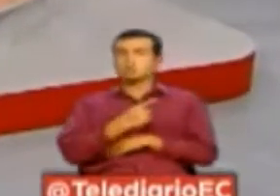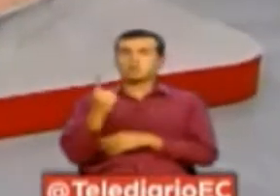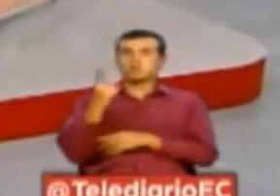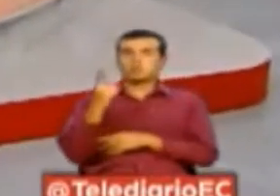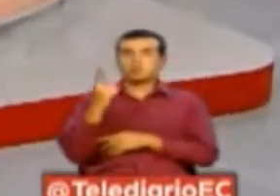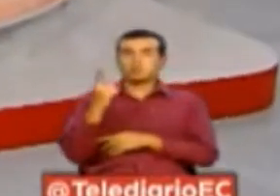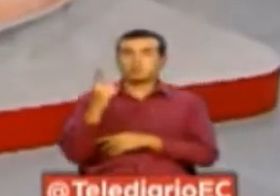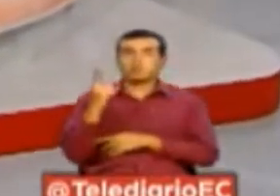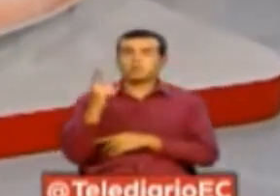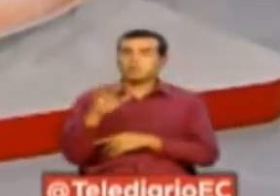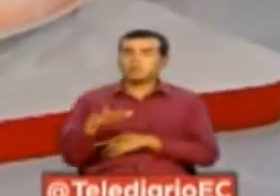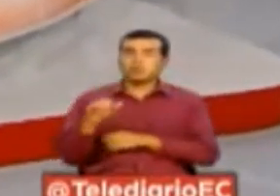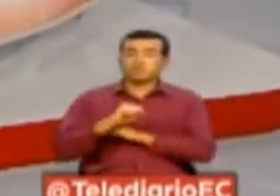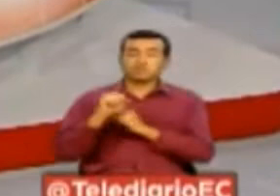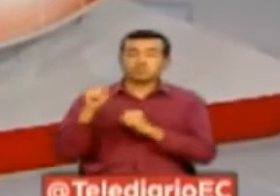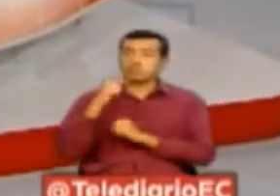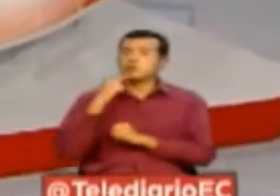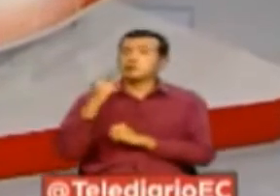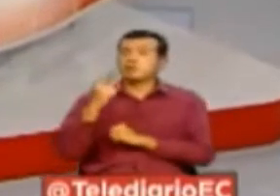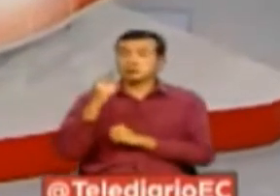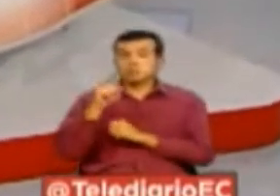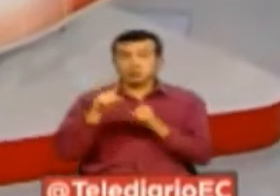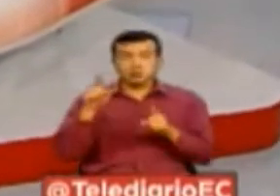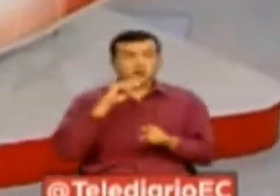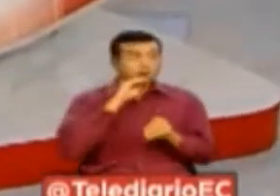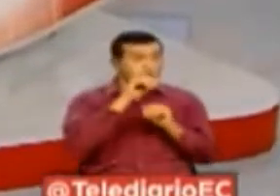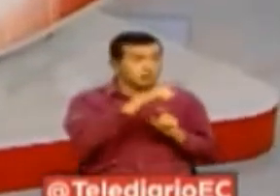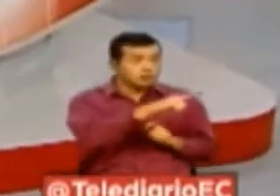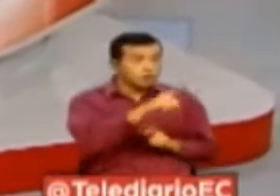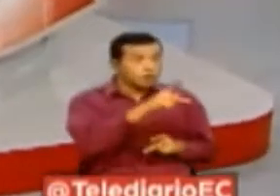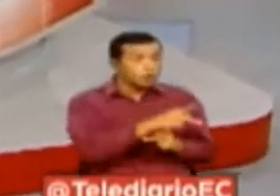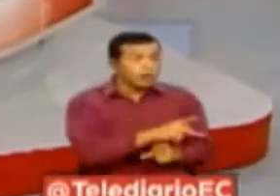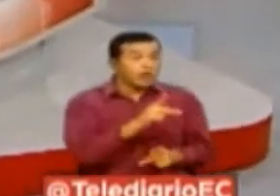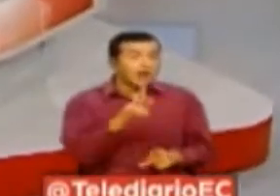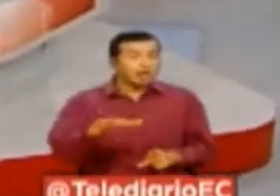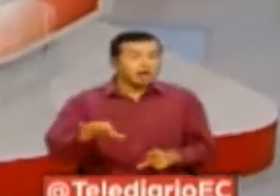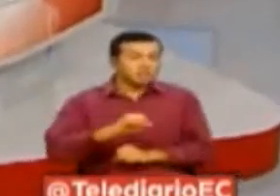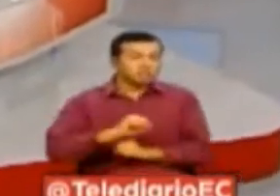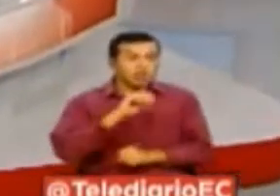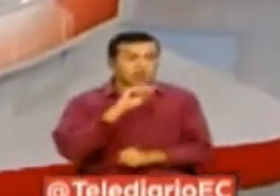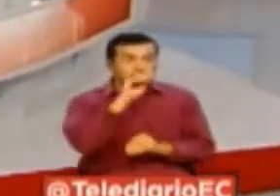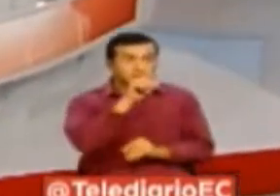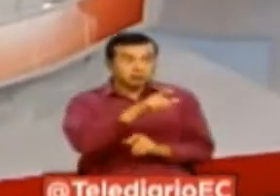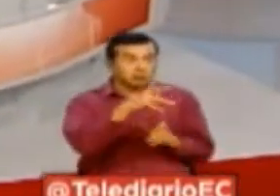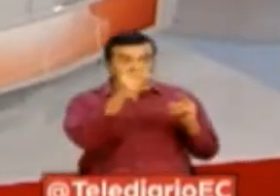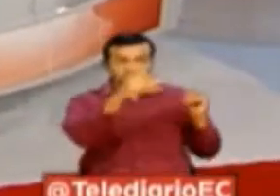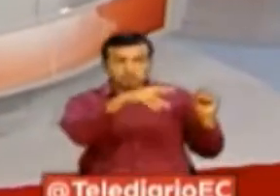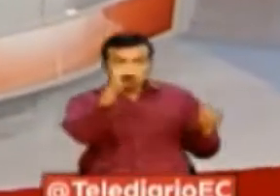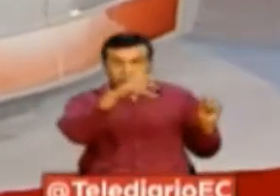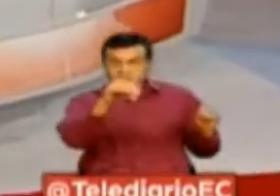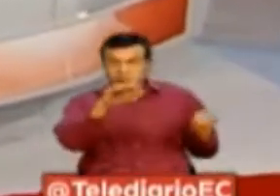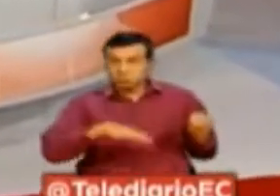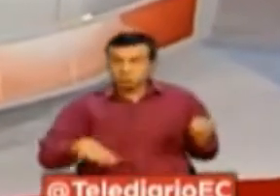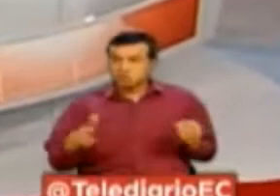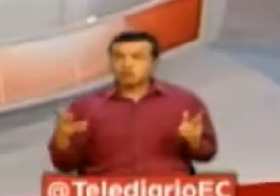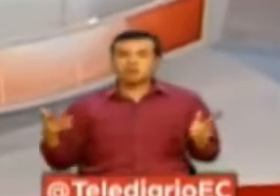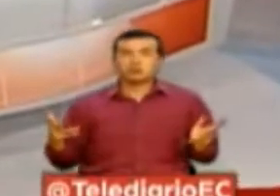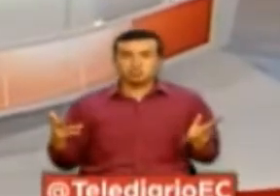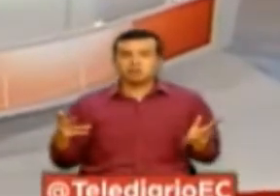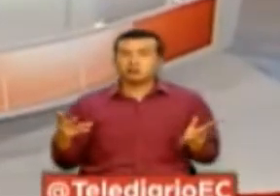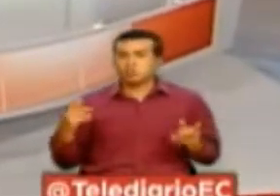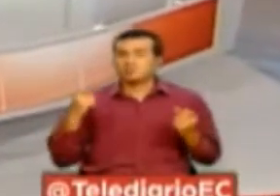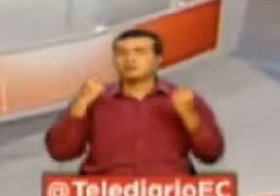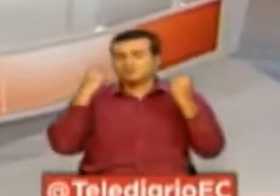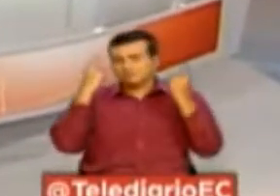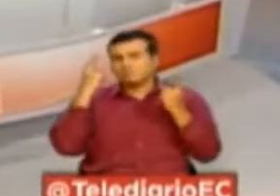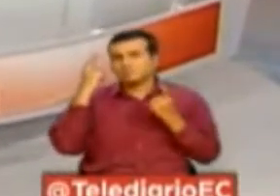los autores del bombazo en san lorenzo tuvieron la precaución de advertir a la población vecina del cuartel de policía y esto explica